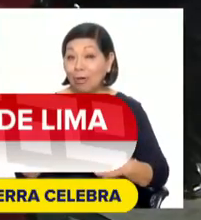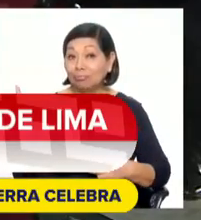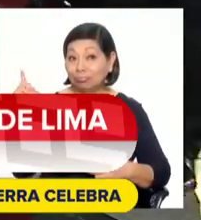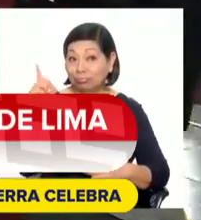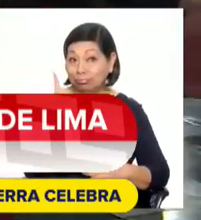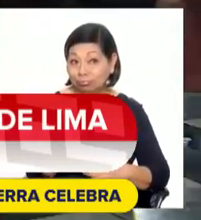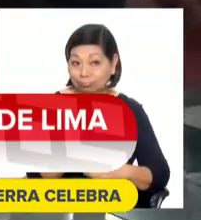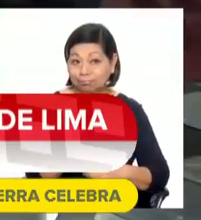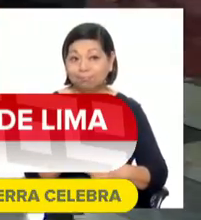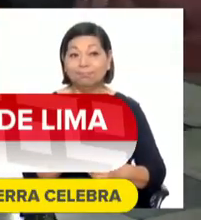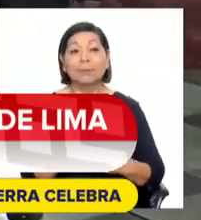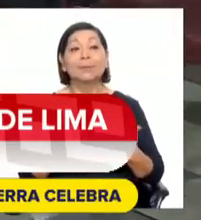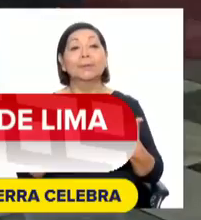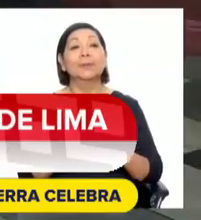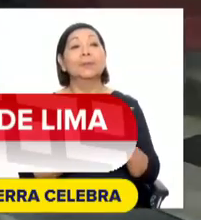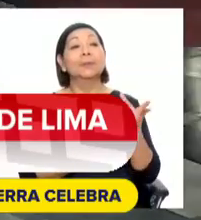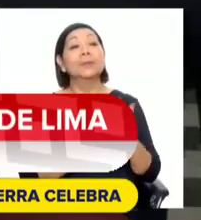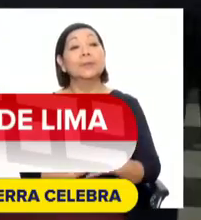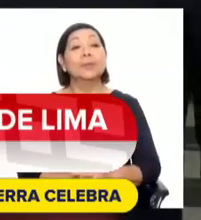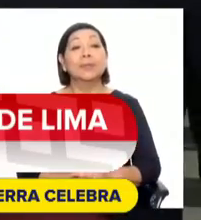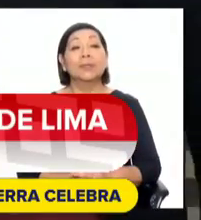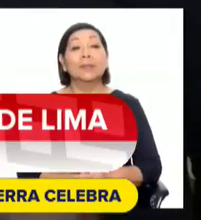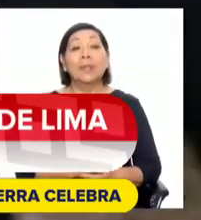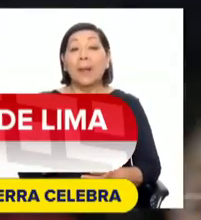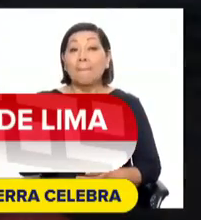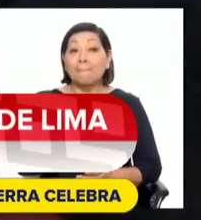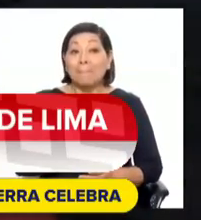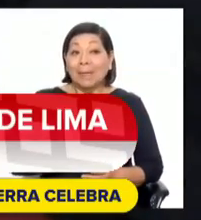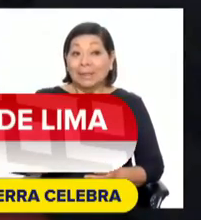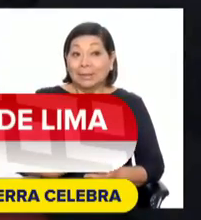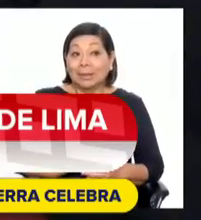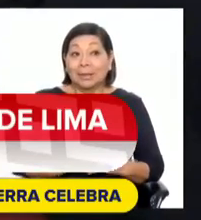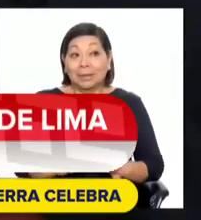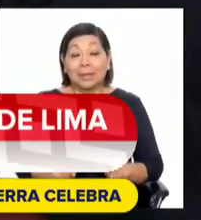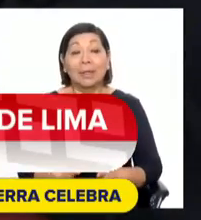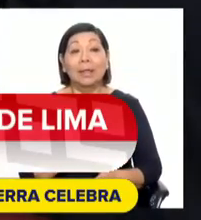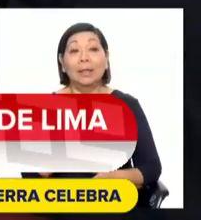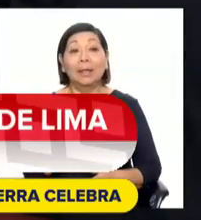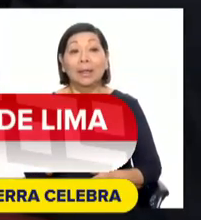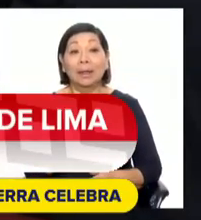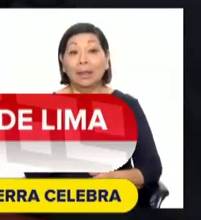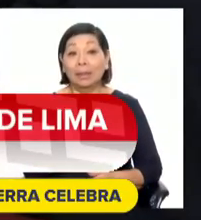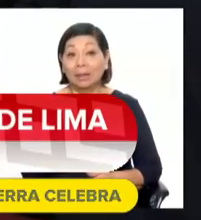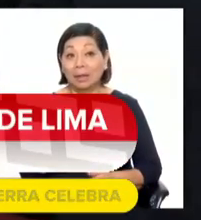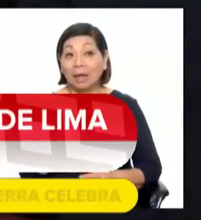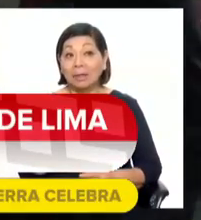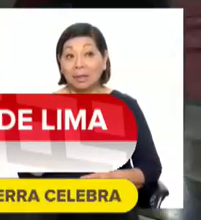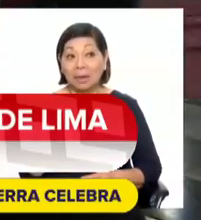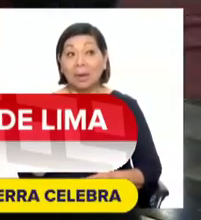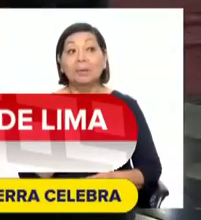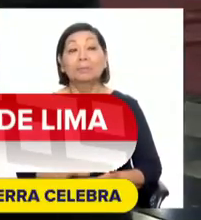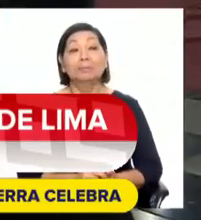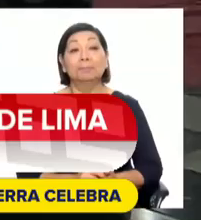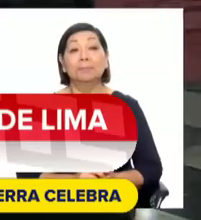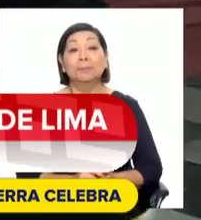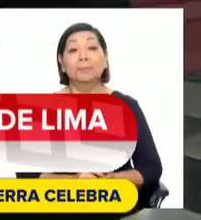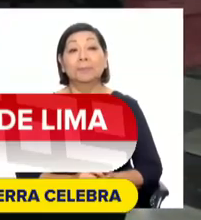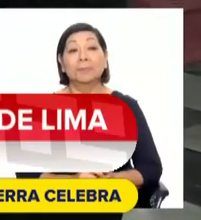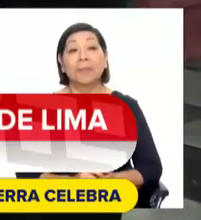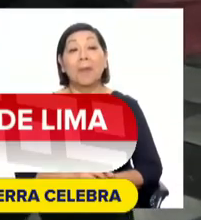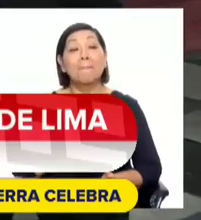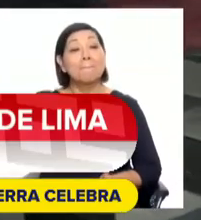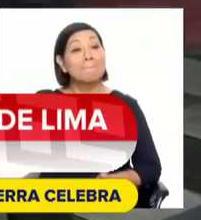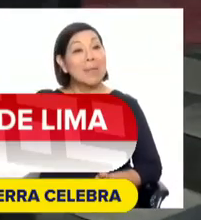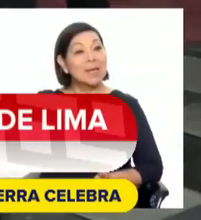que lo hizo María del Carmen Alba, expresidenta del Congreso, a su ingreso a la catedral, lo